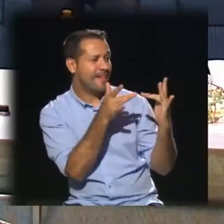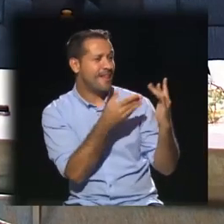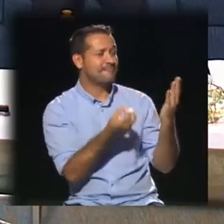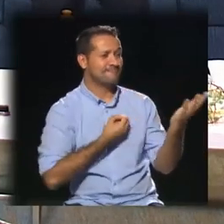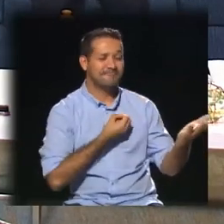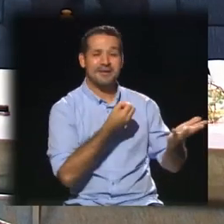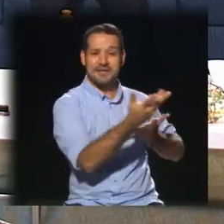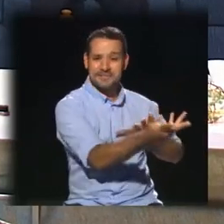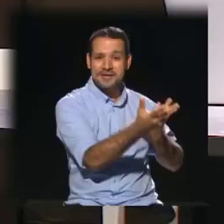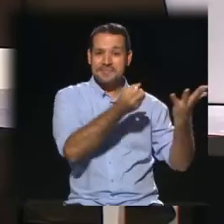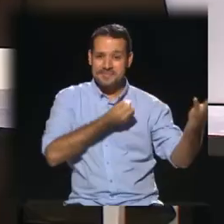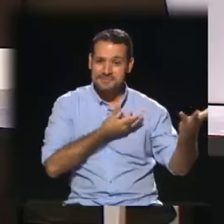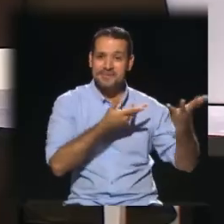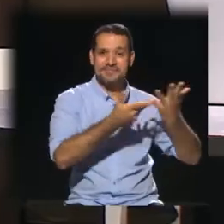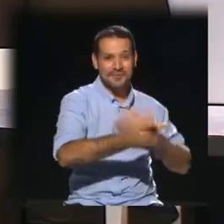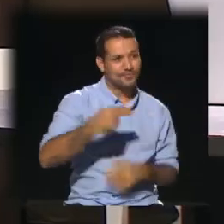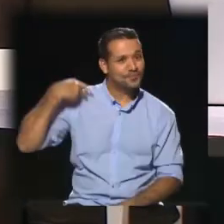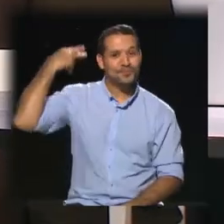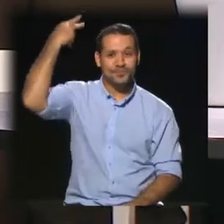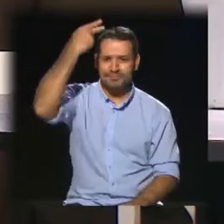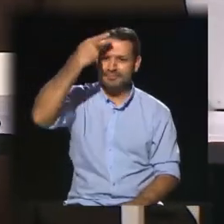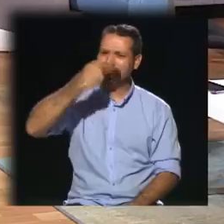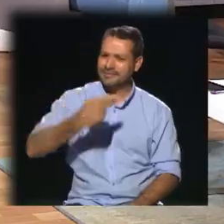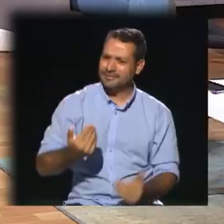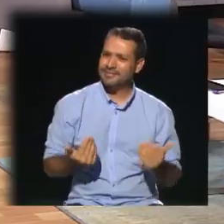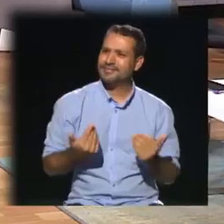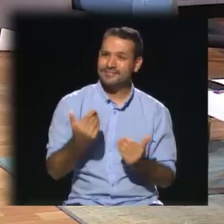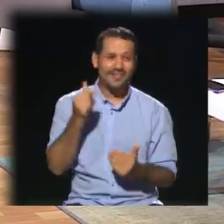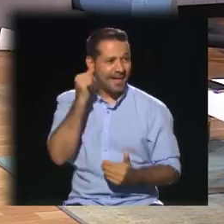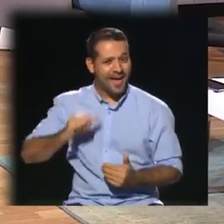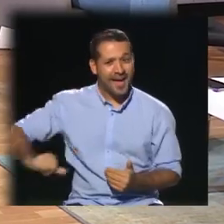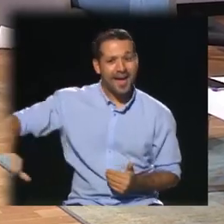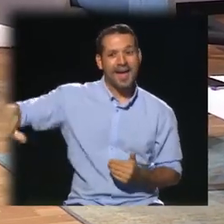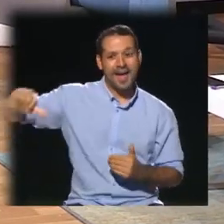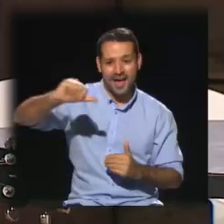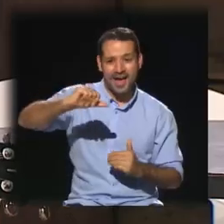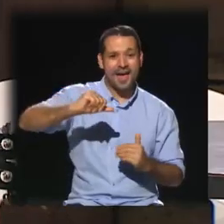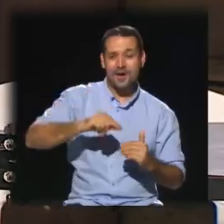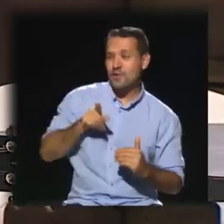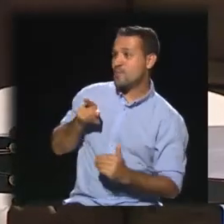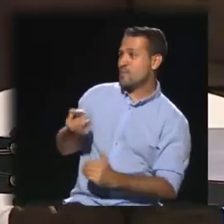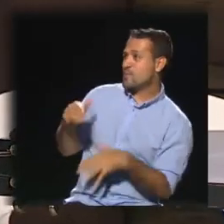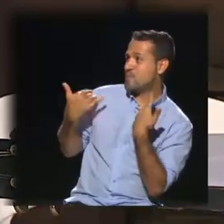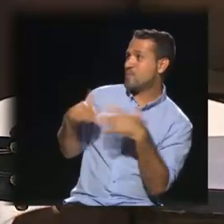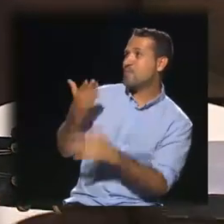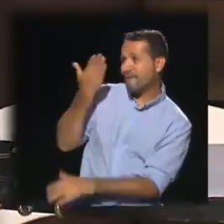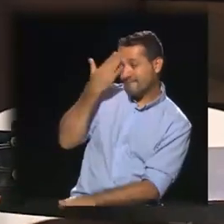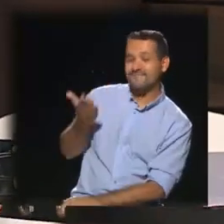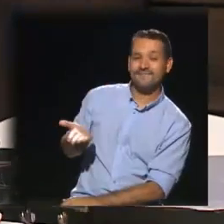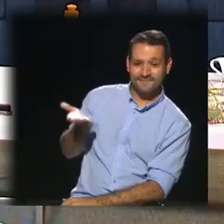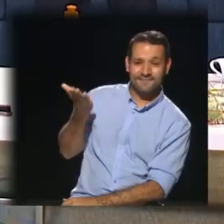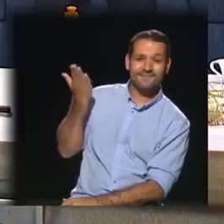lo dijo, una historia lo resalta. Una chica dijo a otro, usted me está